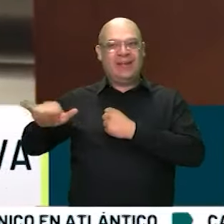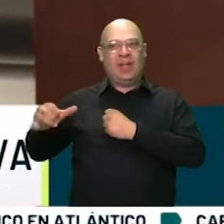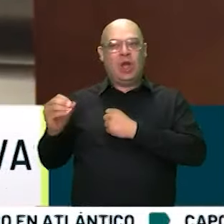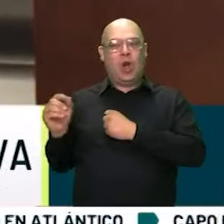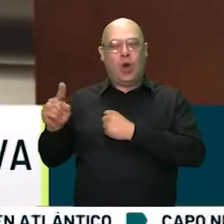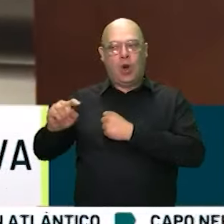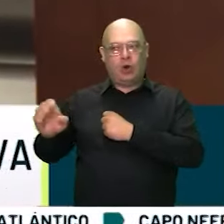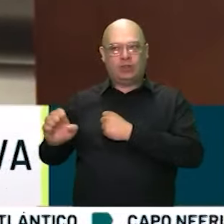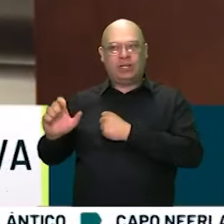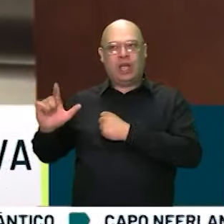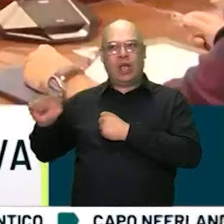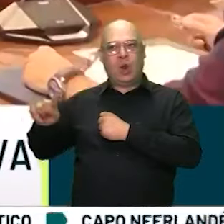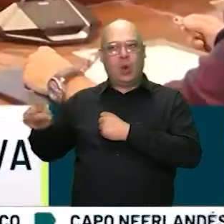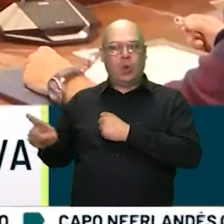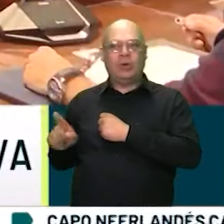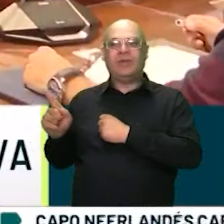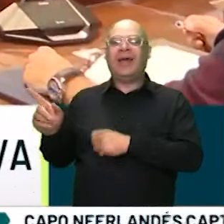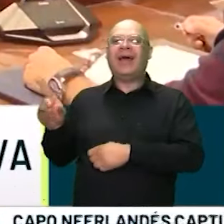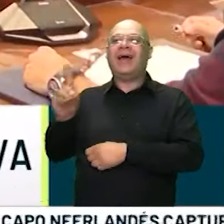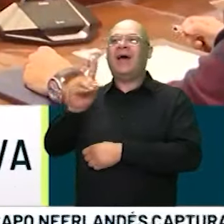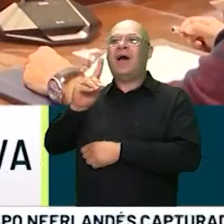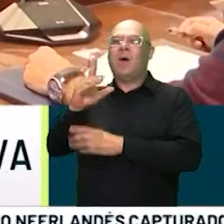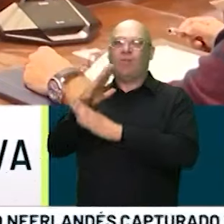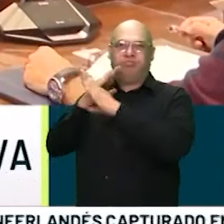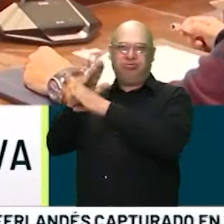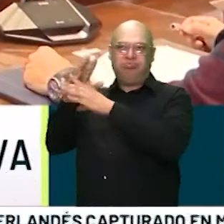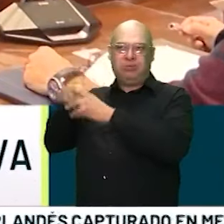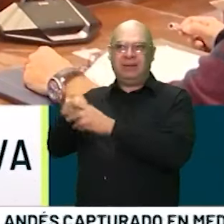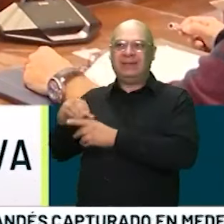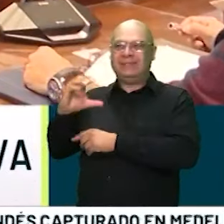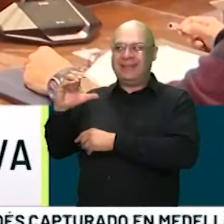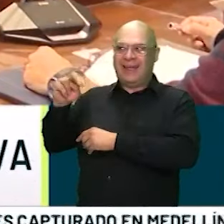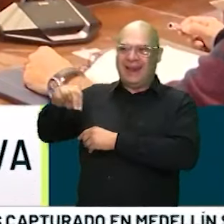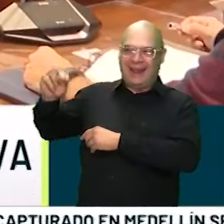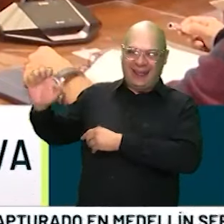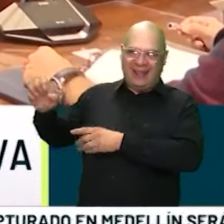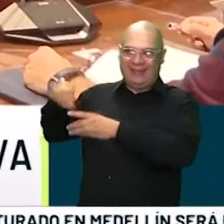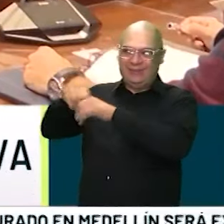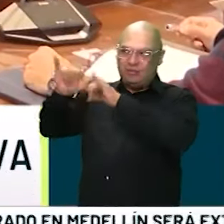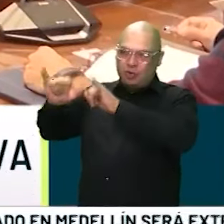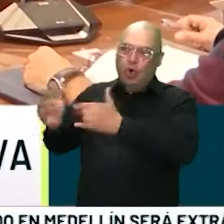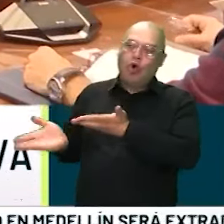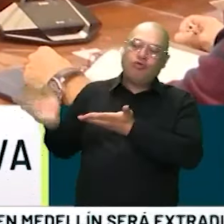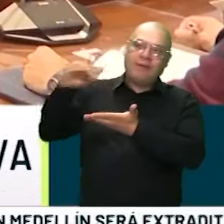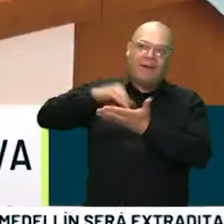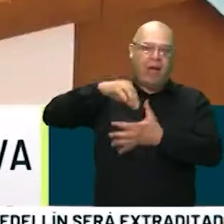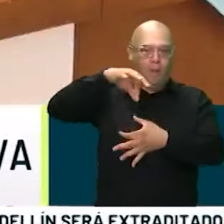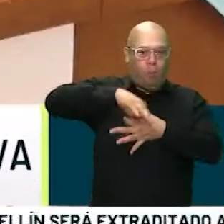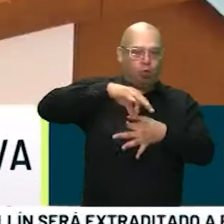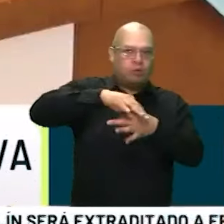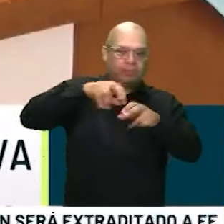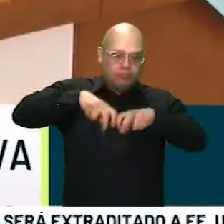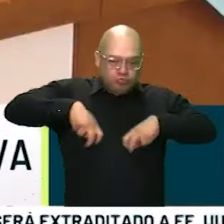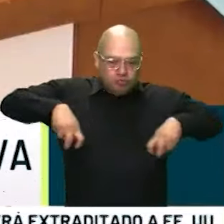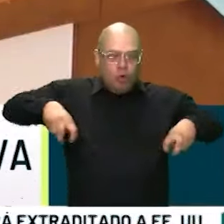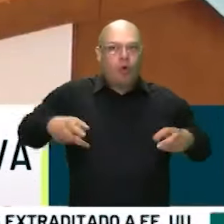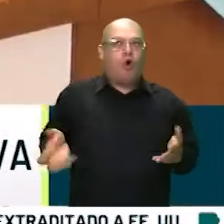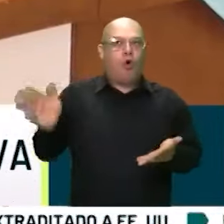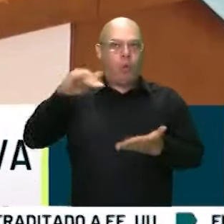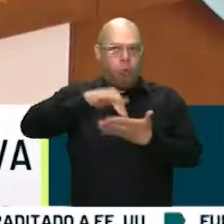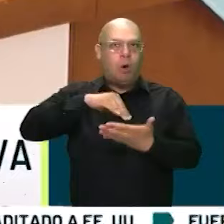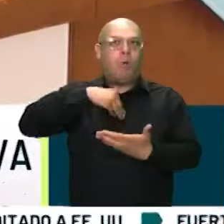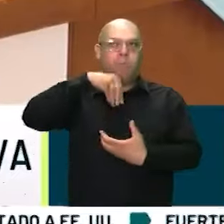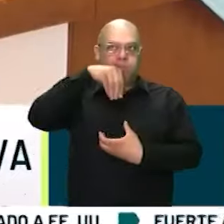interpuso una acción de protección ante el cne para citar a una nueva elección de la mesa que incluya a él